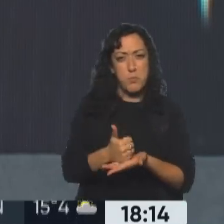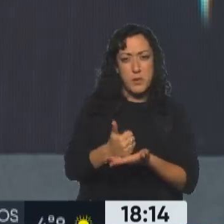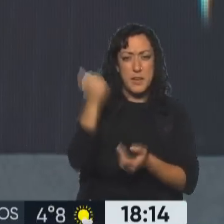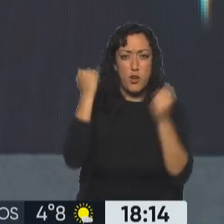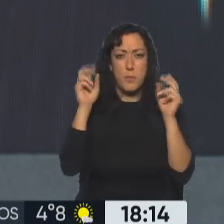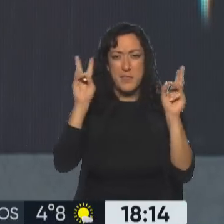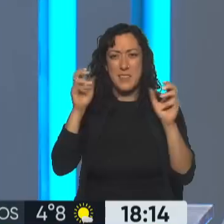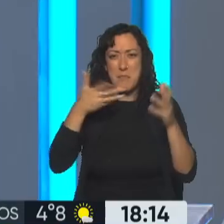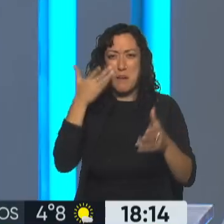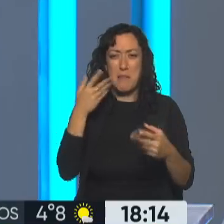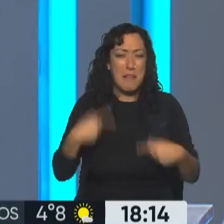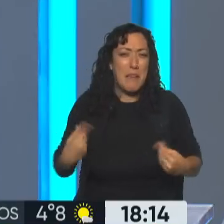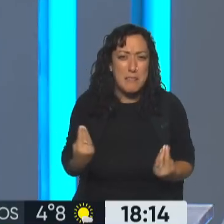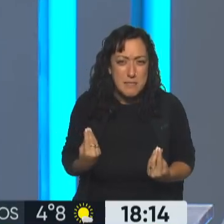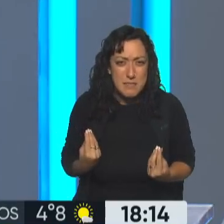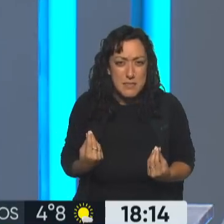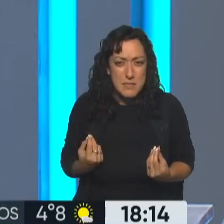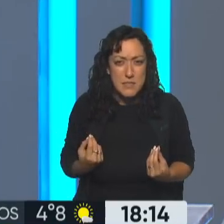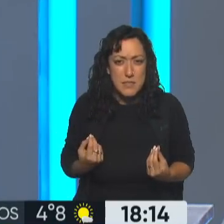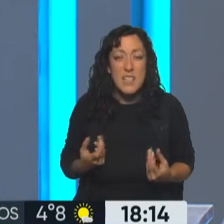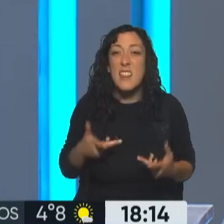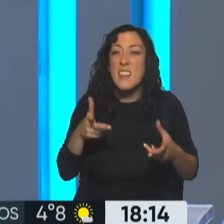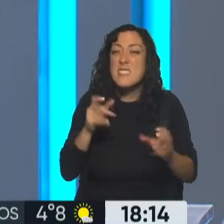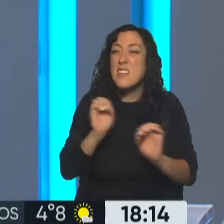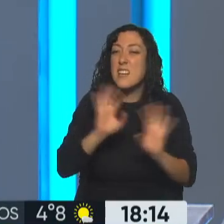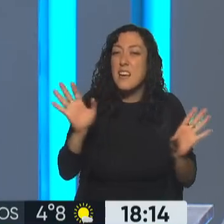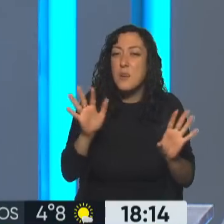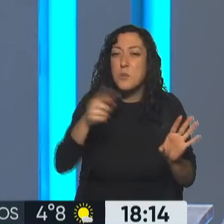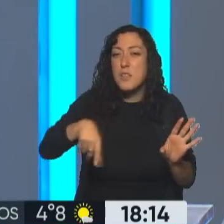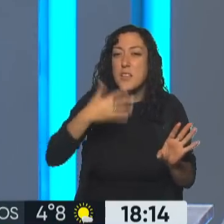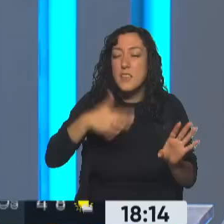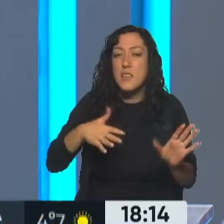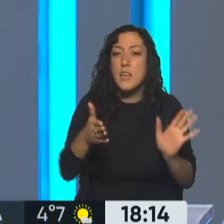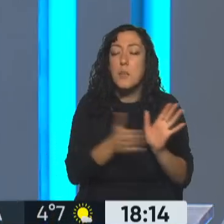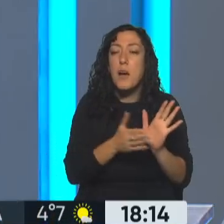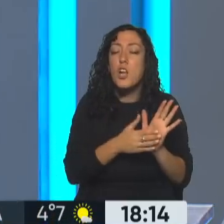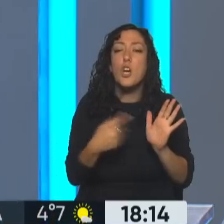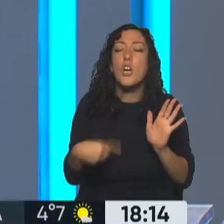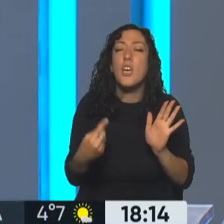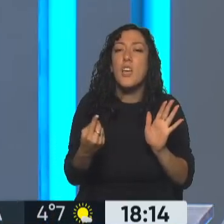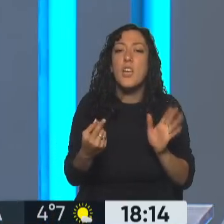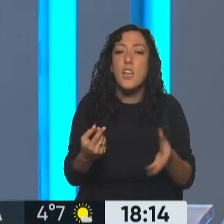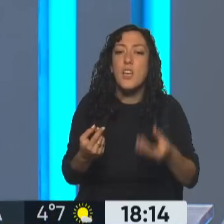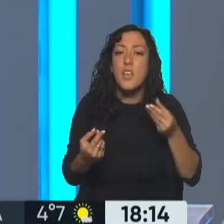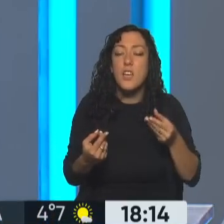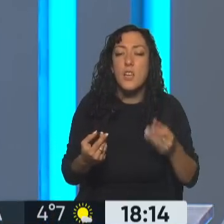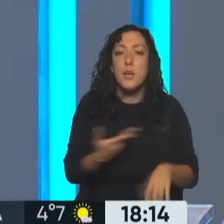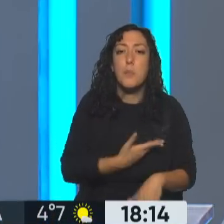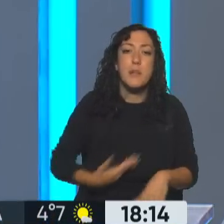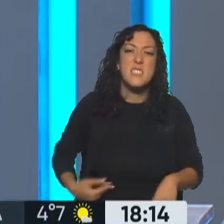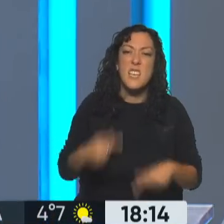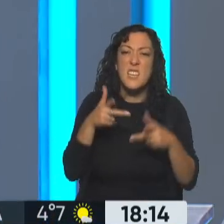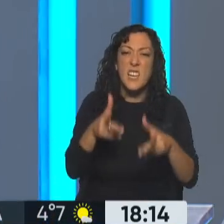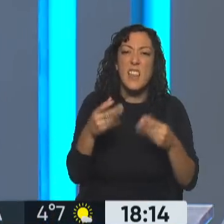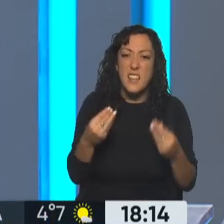economía. Además, quedó claro lo que dijo, ¿no? Mirá tu espalda, qué es lo que tiene en la mano. El presidente de la Corte Suprema lo que dijo es que